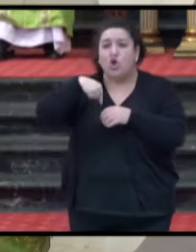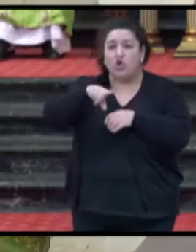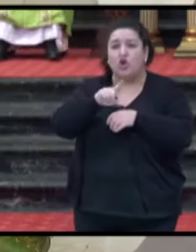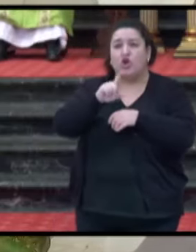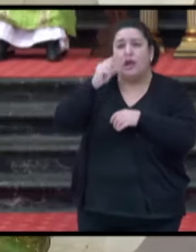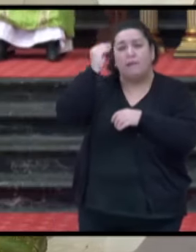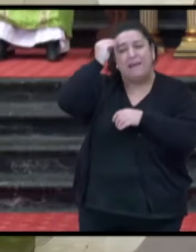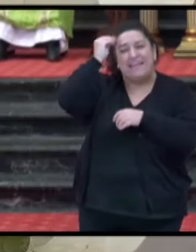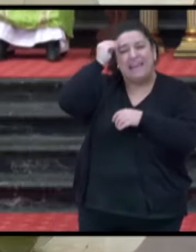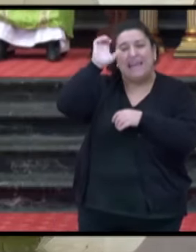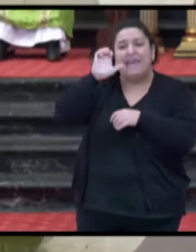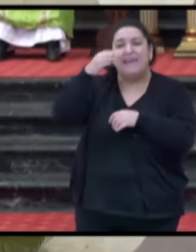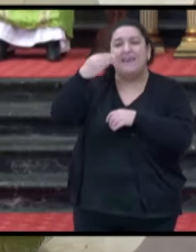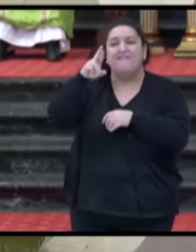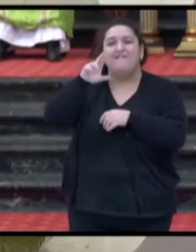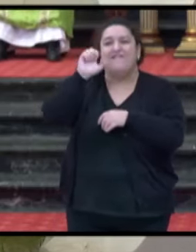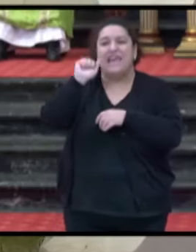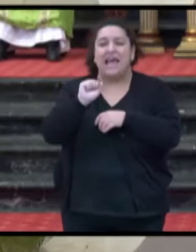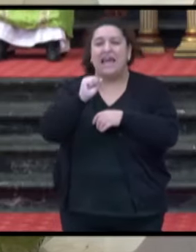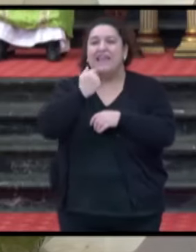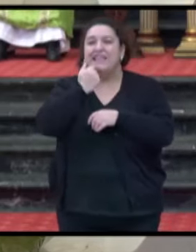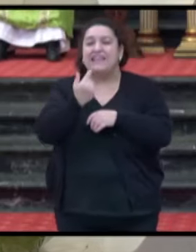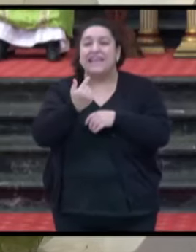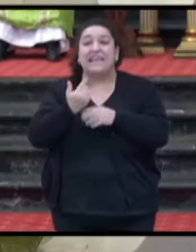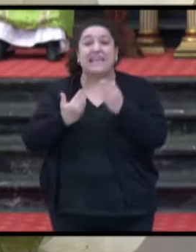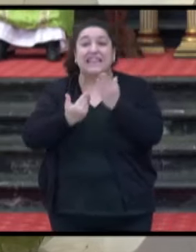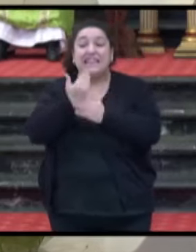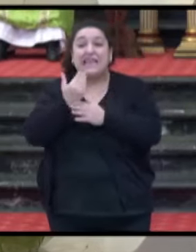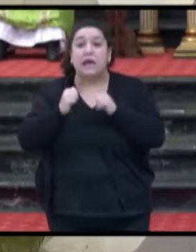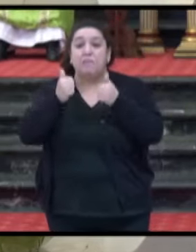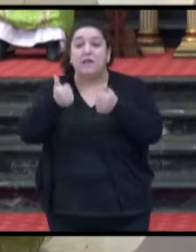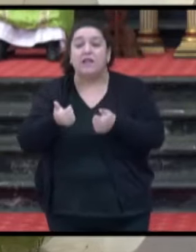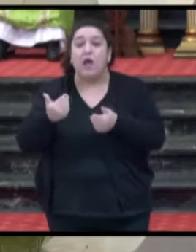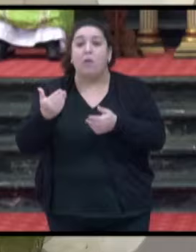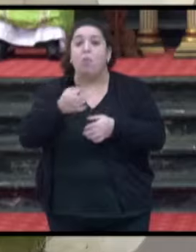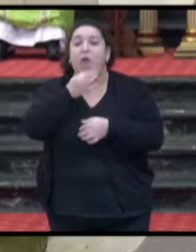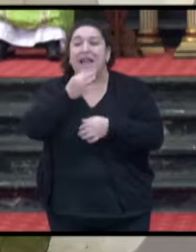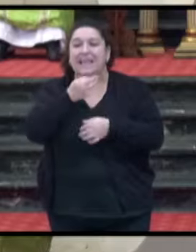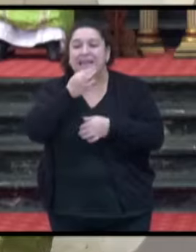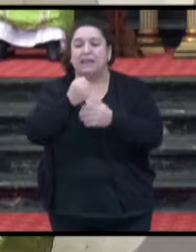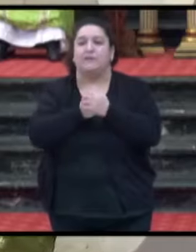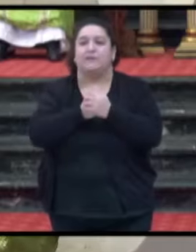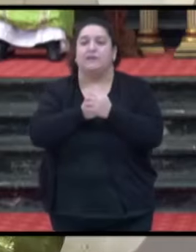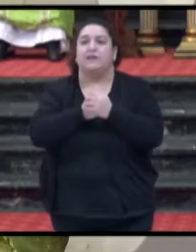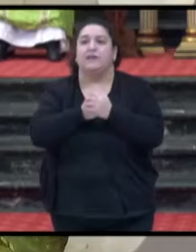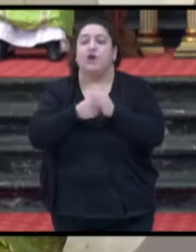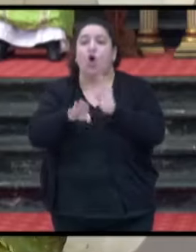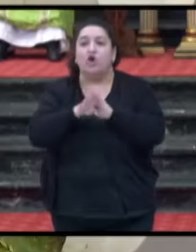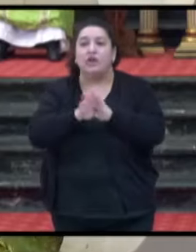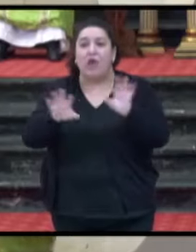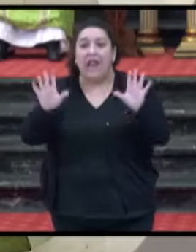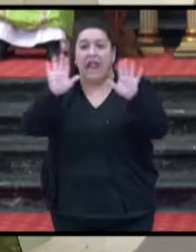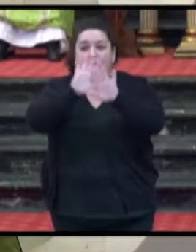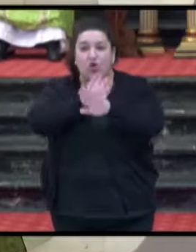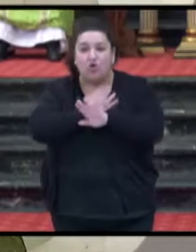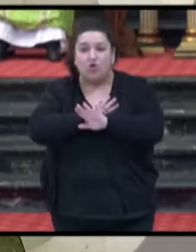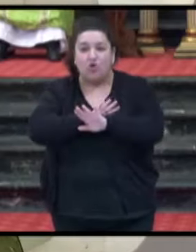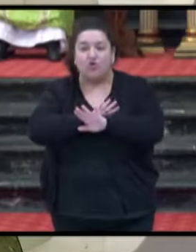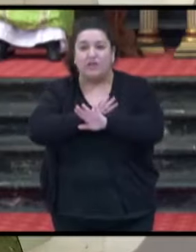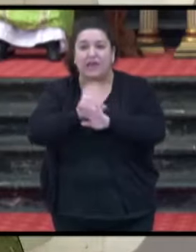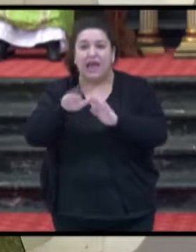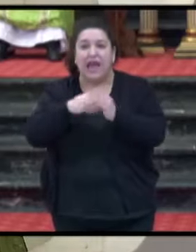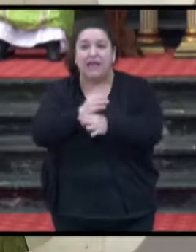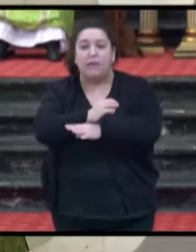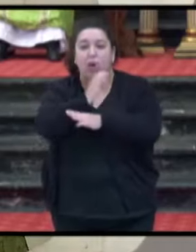hebrea el día empieza por la tarde sigue en la noche y sigue en la mañana hasta el día